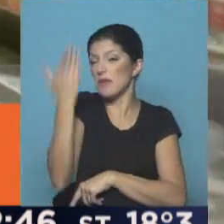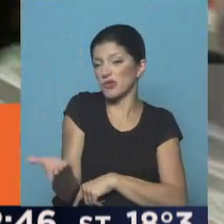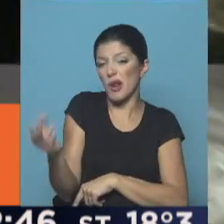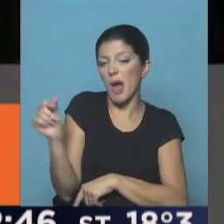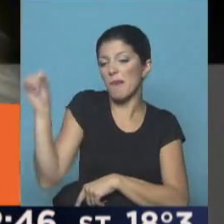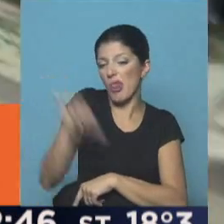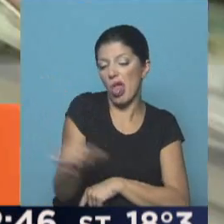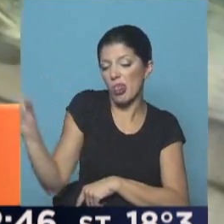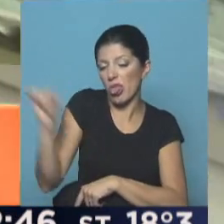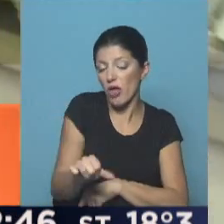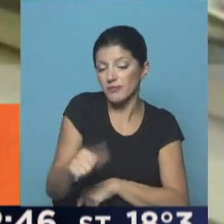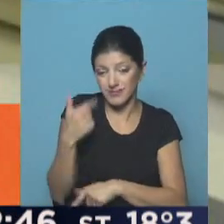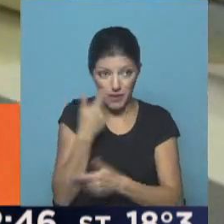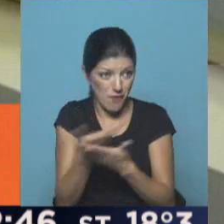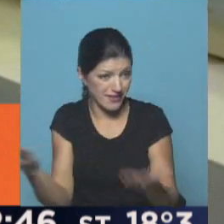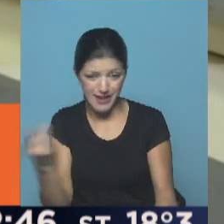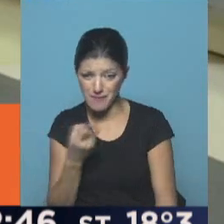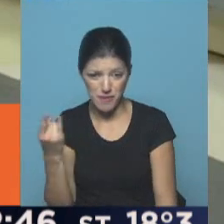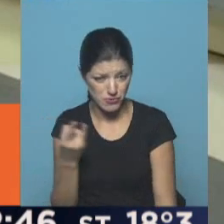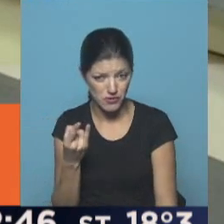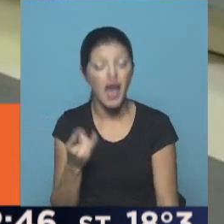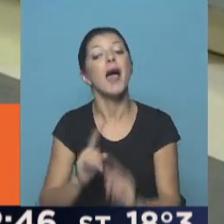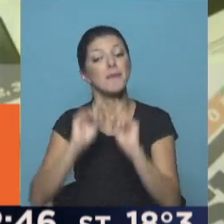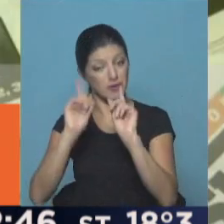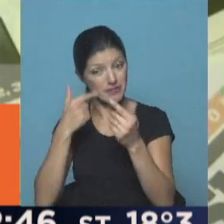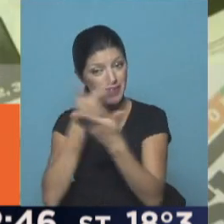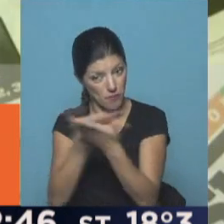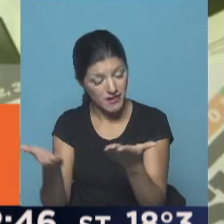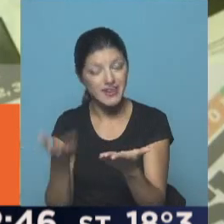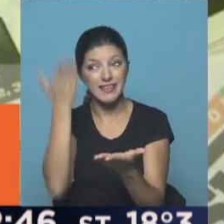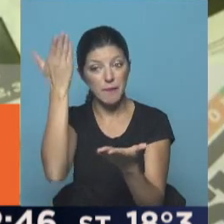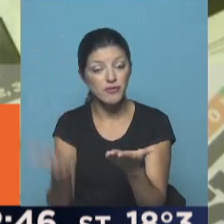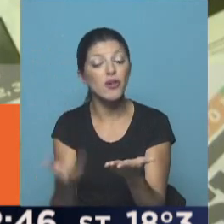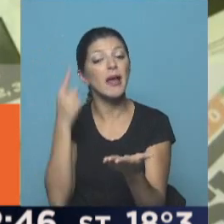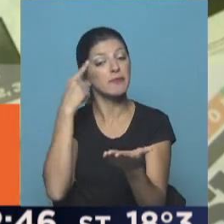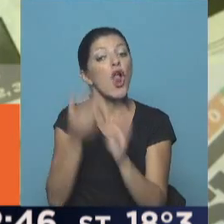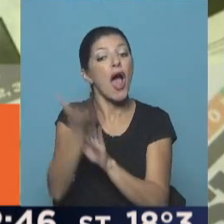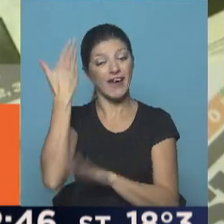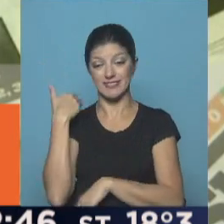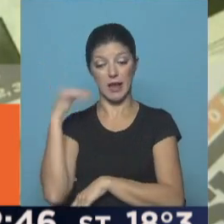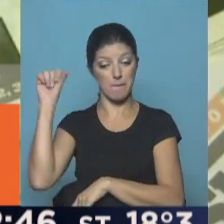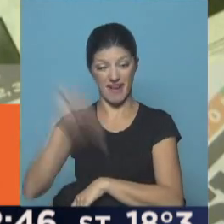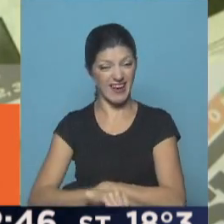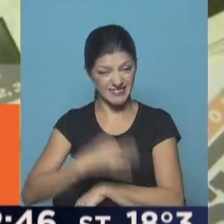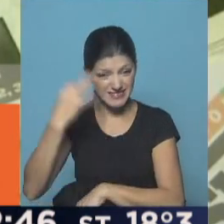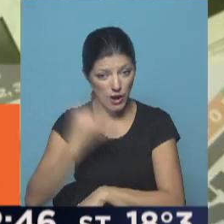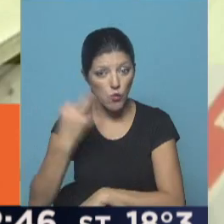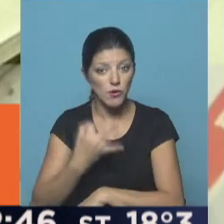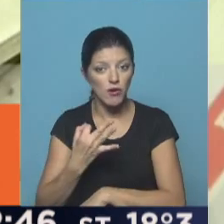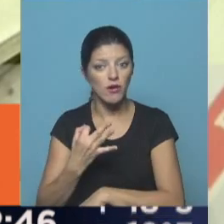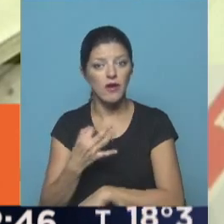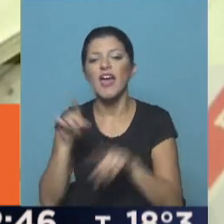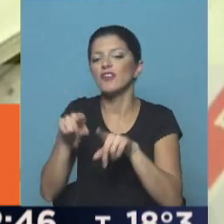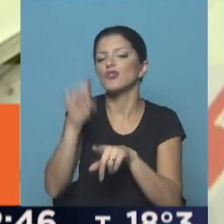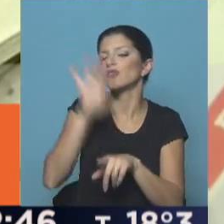revela falso, y lo que se revela cierto es que la idea del Corbyn perdedor era una idea sostenida por quienes